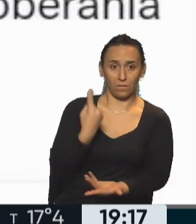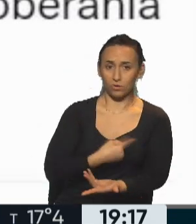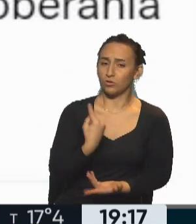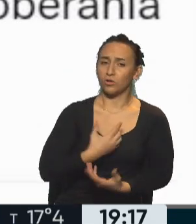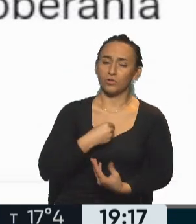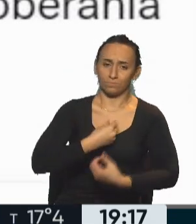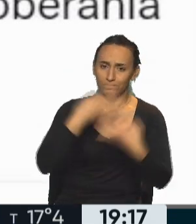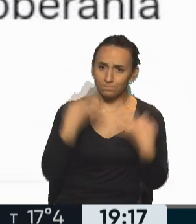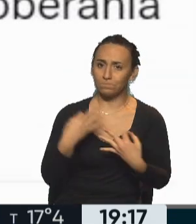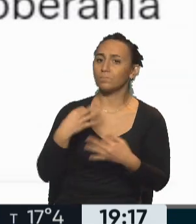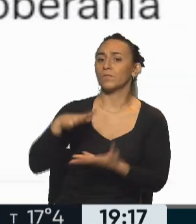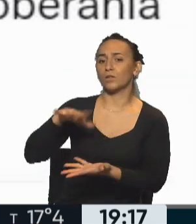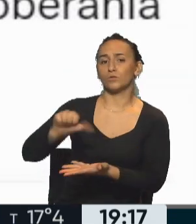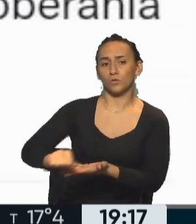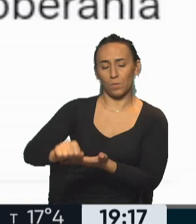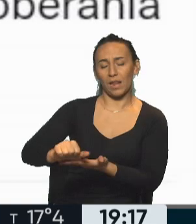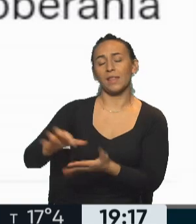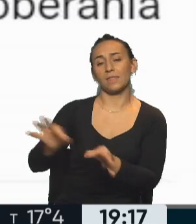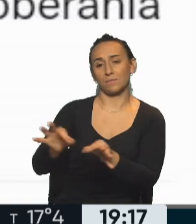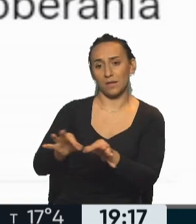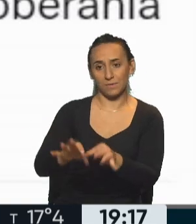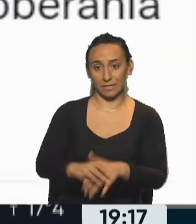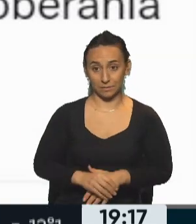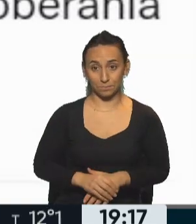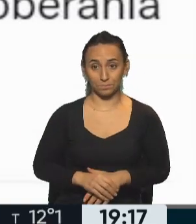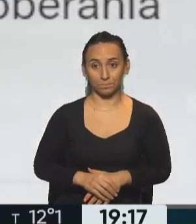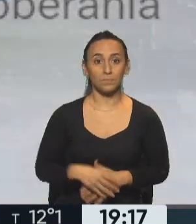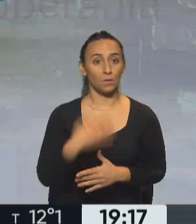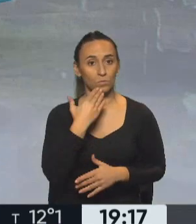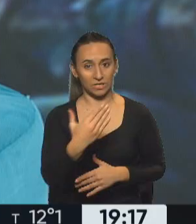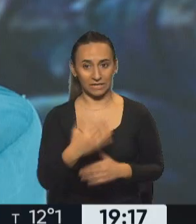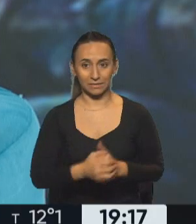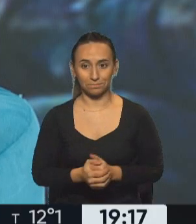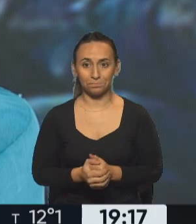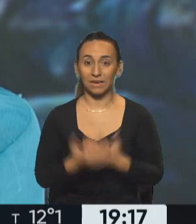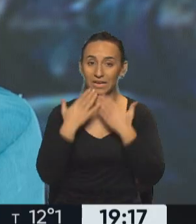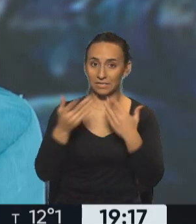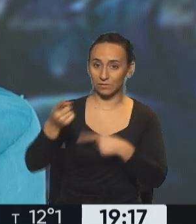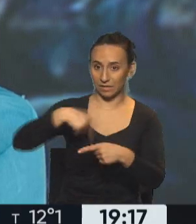Malvinas. La respuesta de Guillermo Carmona hace un ratito en las redes sociales. Gracias, Rattenbach. No, gracias a ustedes.